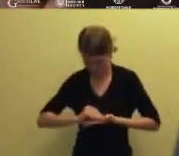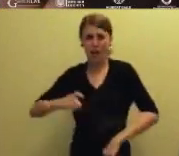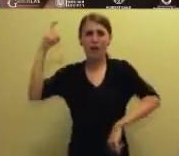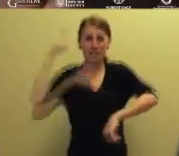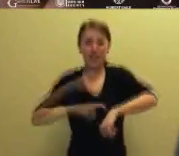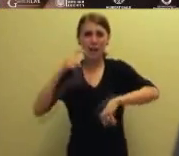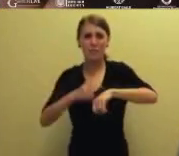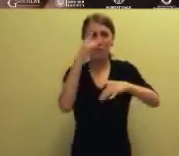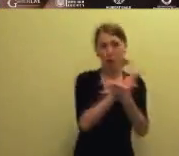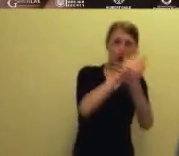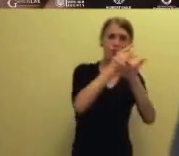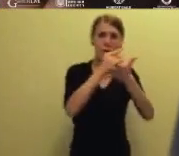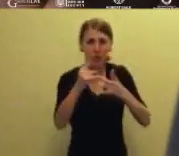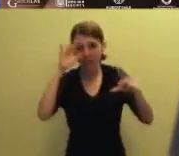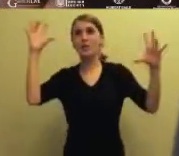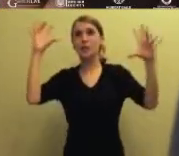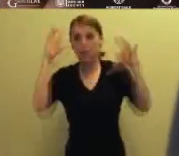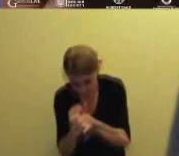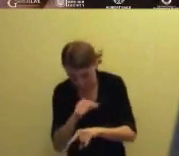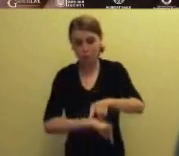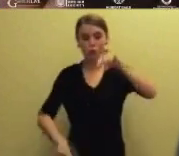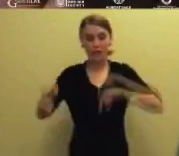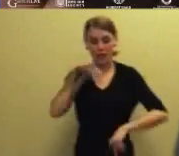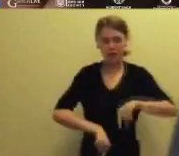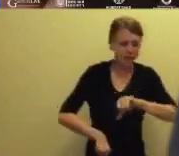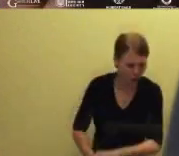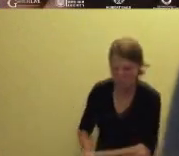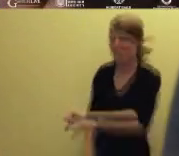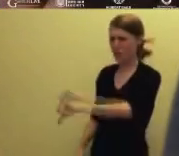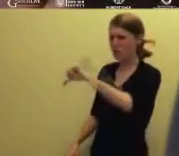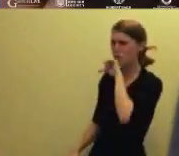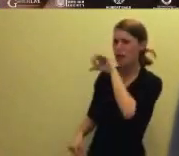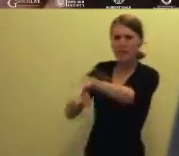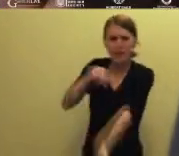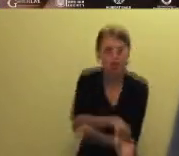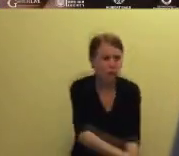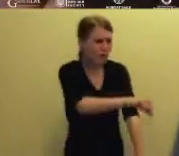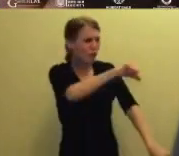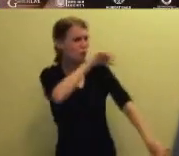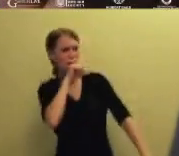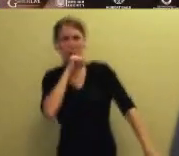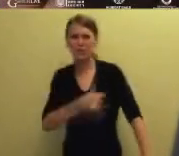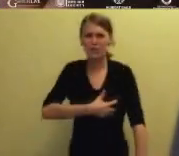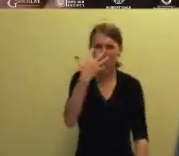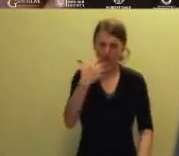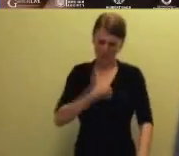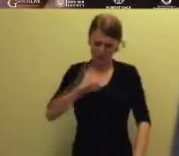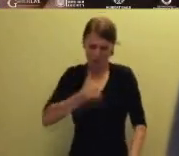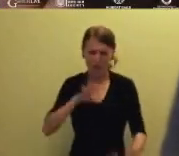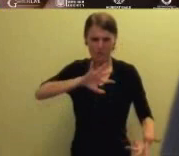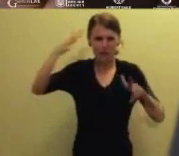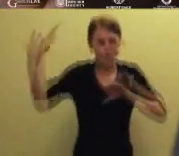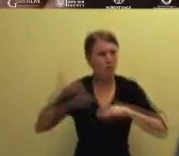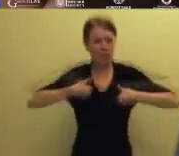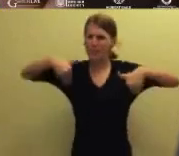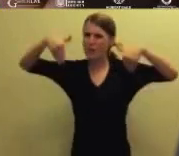algo que no se había hecho antes bueno hace algo que nos había hecho antes pero lo que sí hice aportar pues no sé por qué bueno a mí a mi juicio no